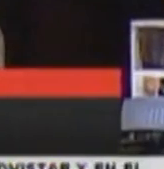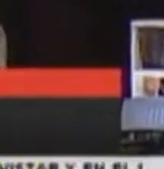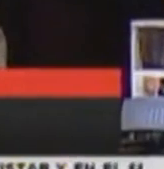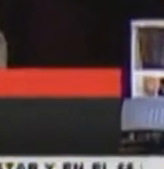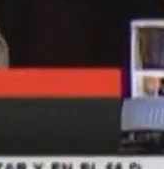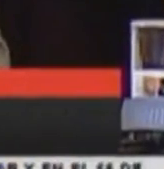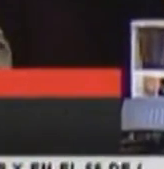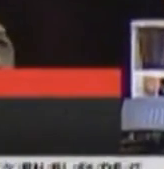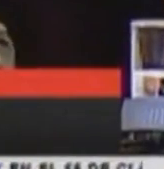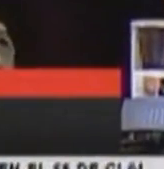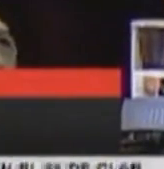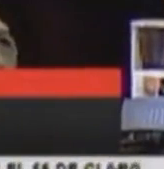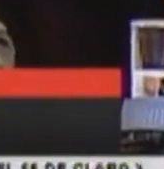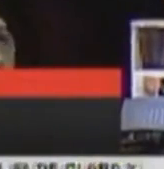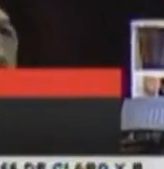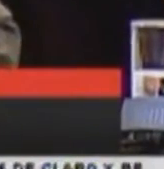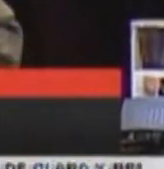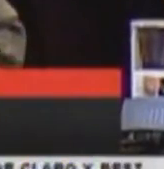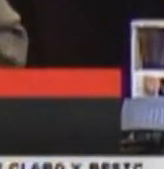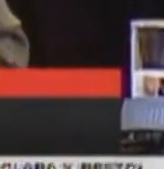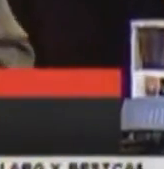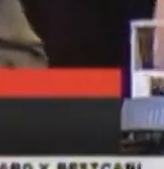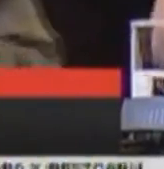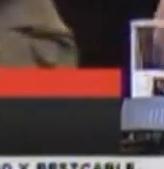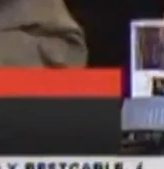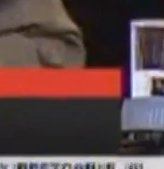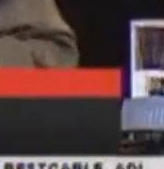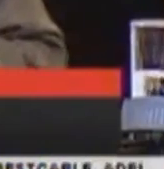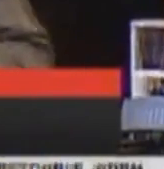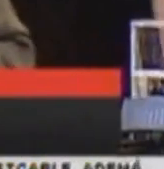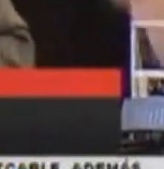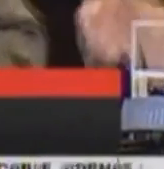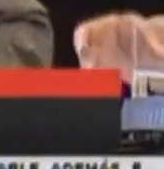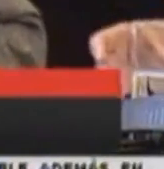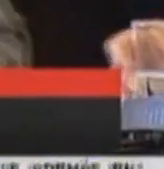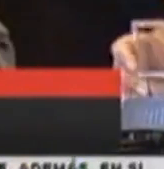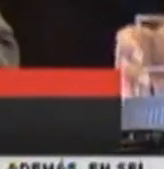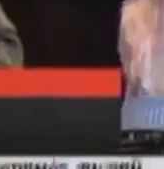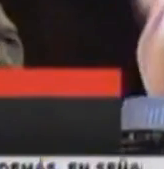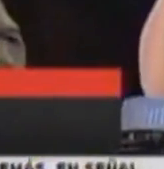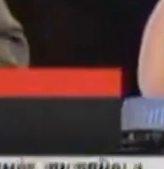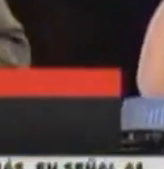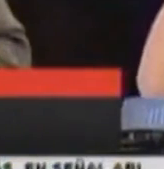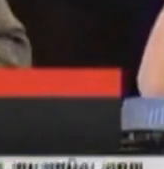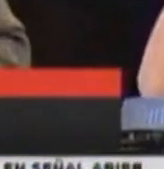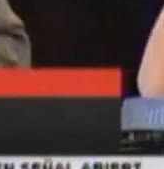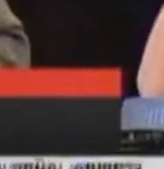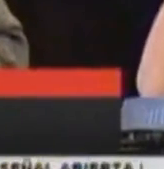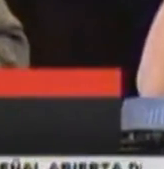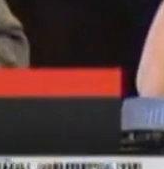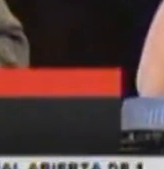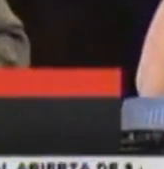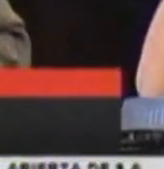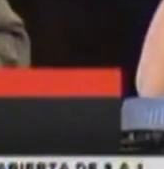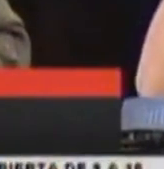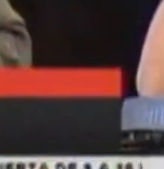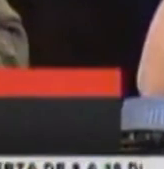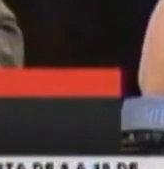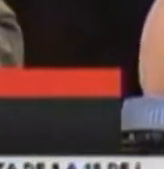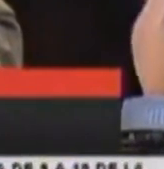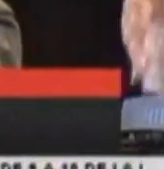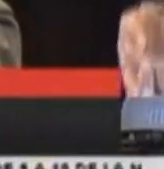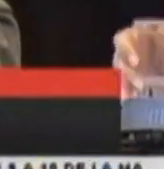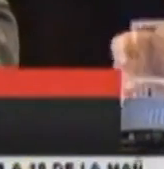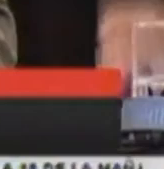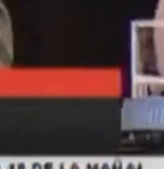eso lo hemos, tenemos toda la revisión, si ustedes quieren verla, pero de esos, unos 600 funcionan